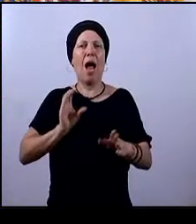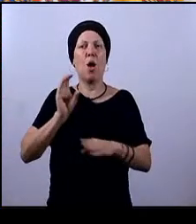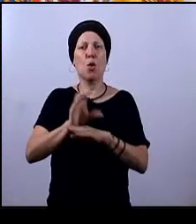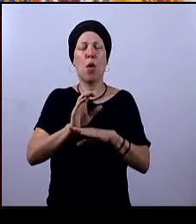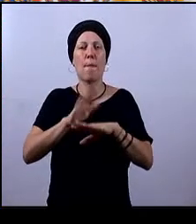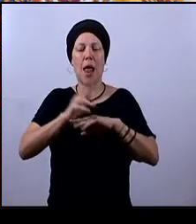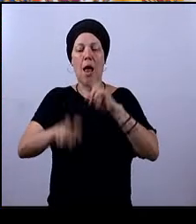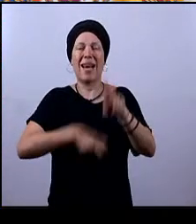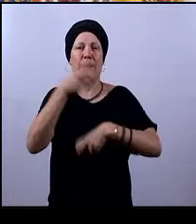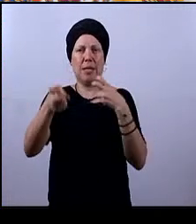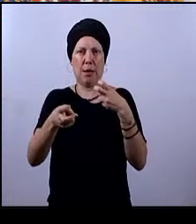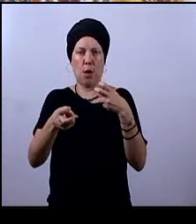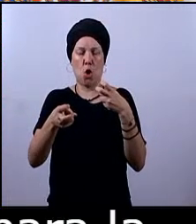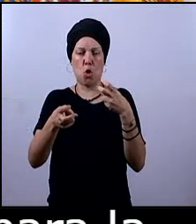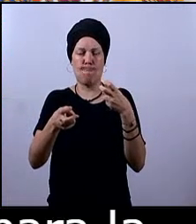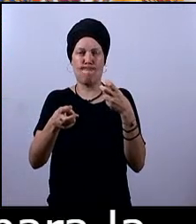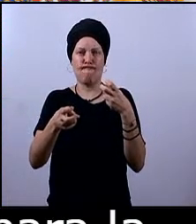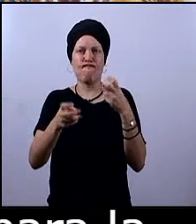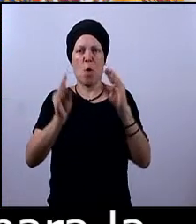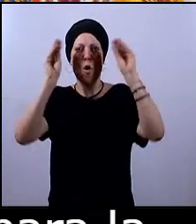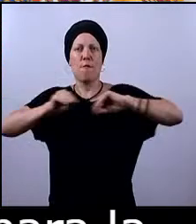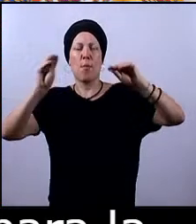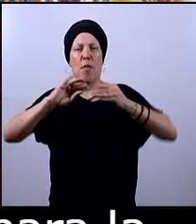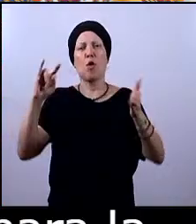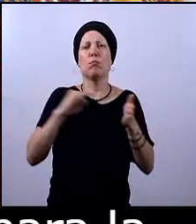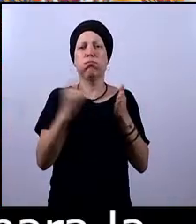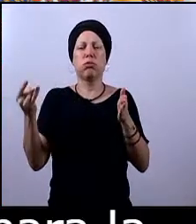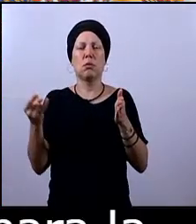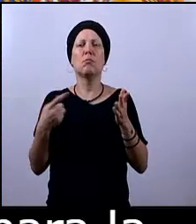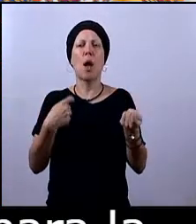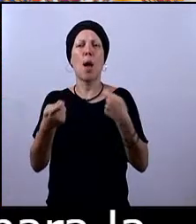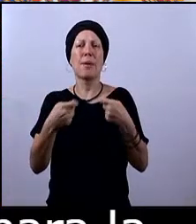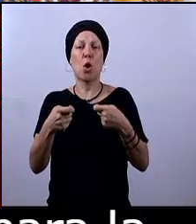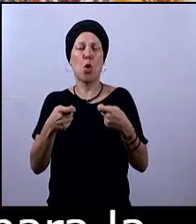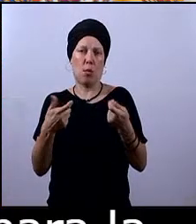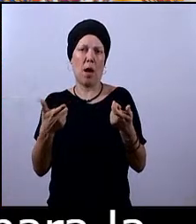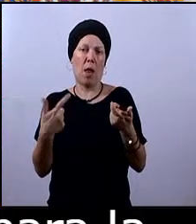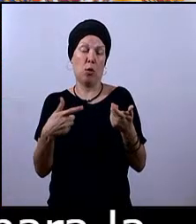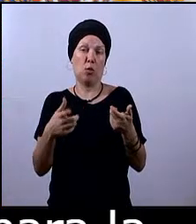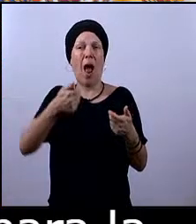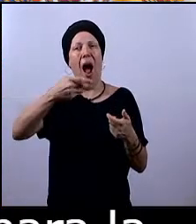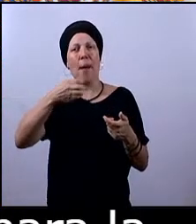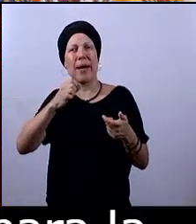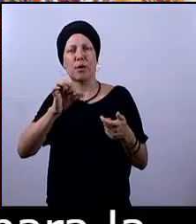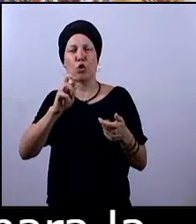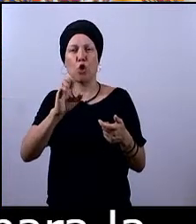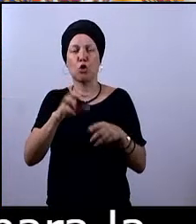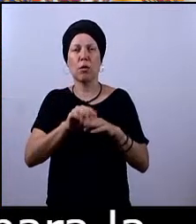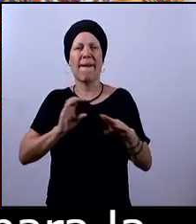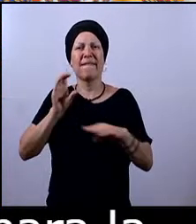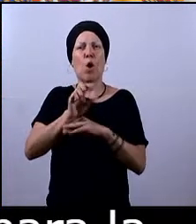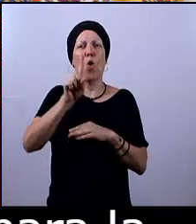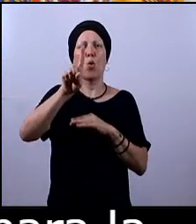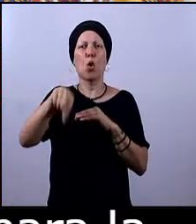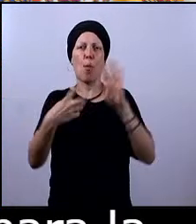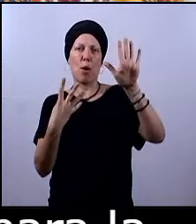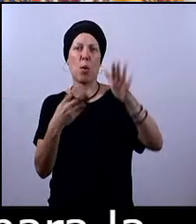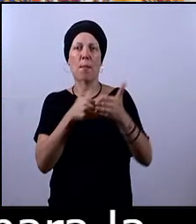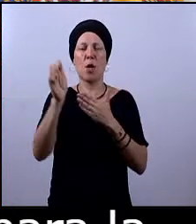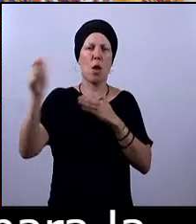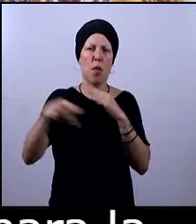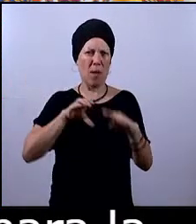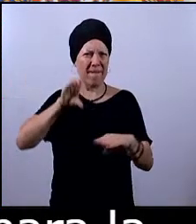la rehabilitación y transformación tecnológica de los mercados de abastos, con una inversión de 1,9 millones de